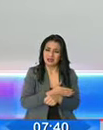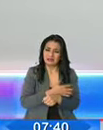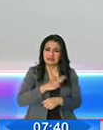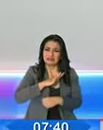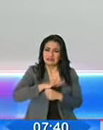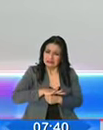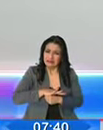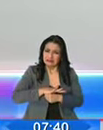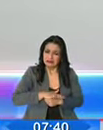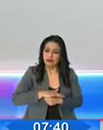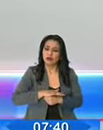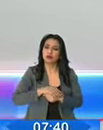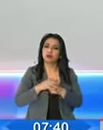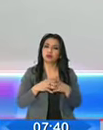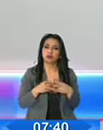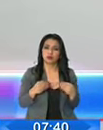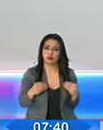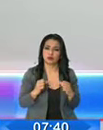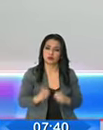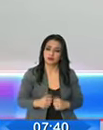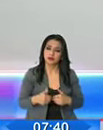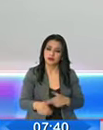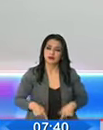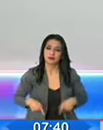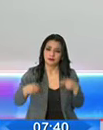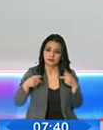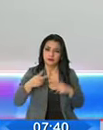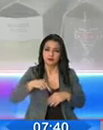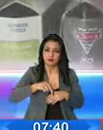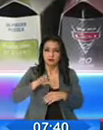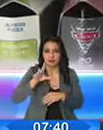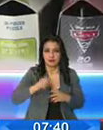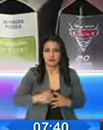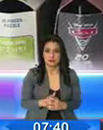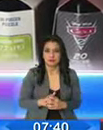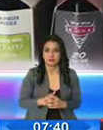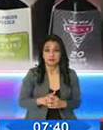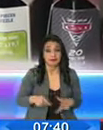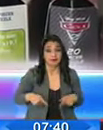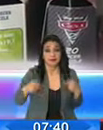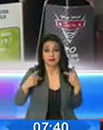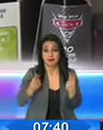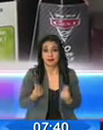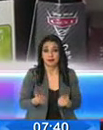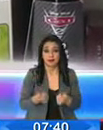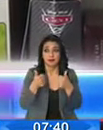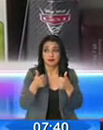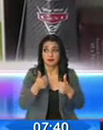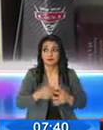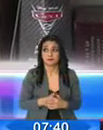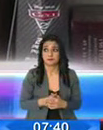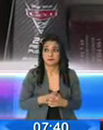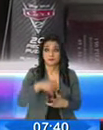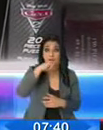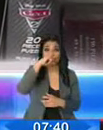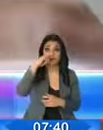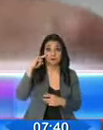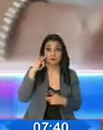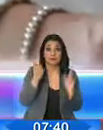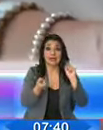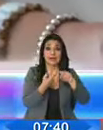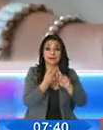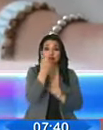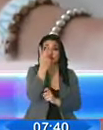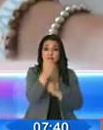se recuperen y a partir de eso puedan también tener una buena calidad de vida en general. Así. Con los niños de hasta 12 años de edad se